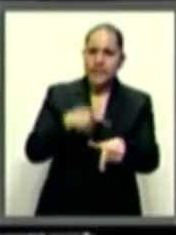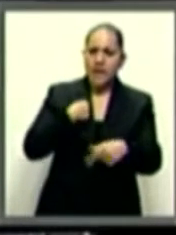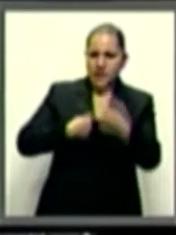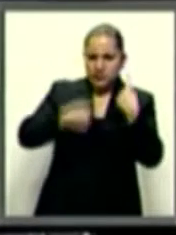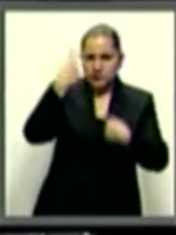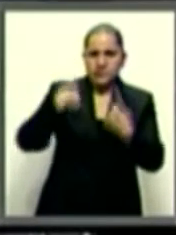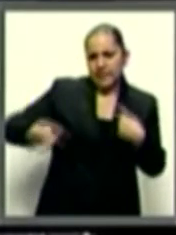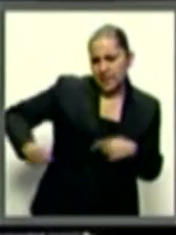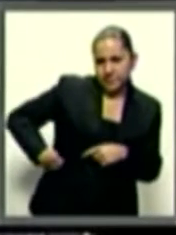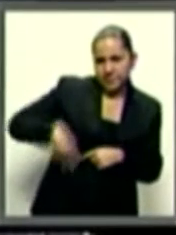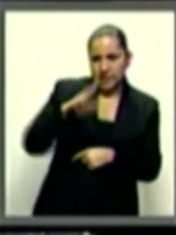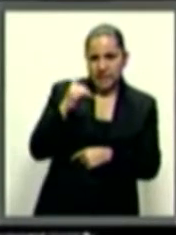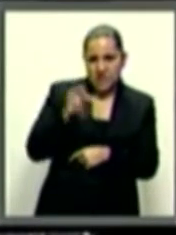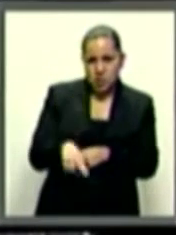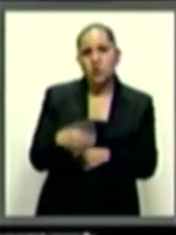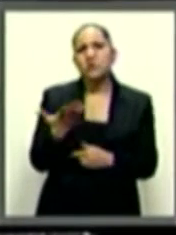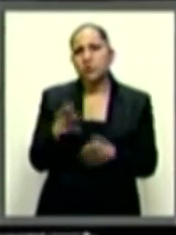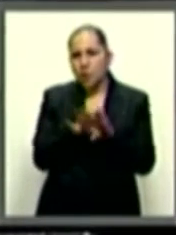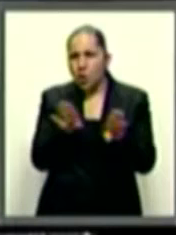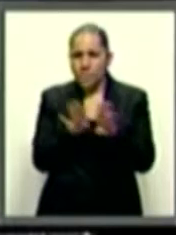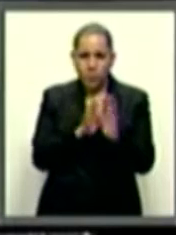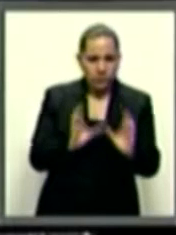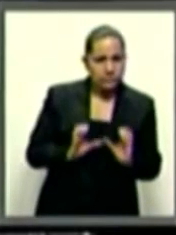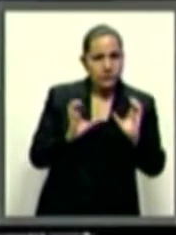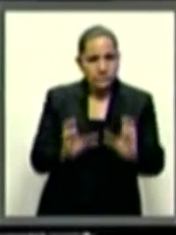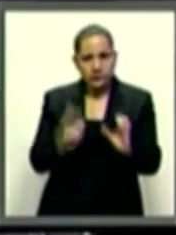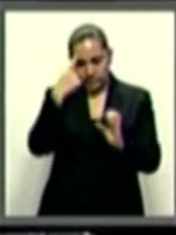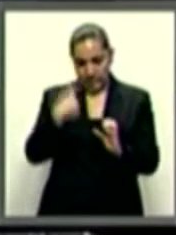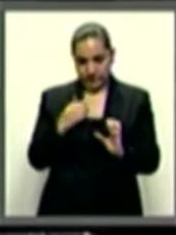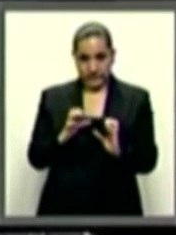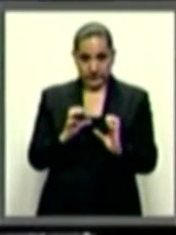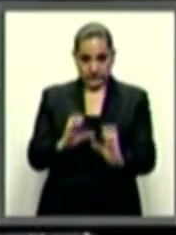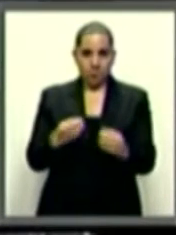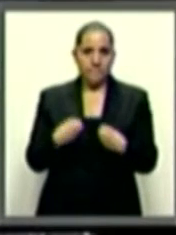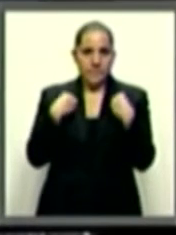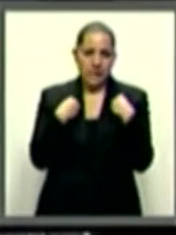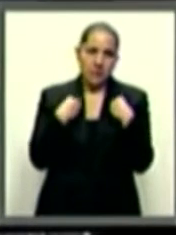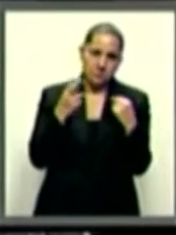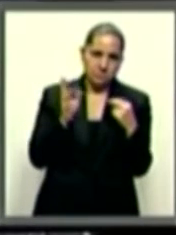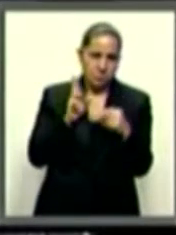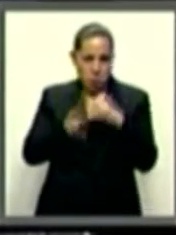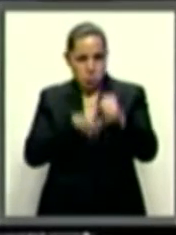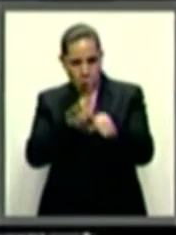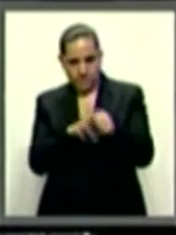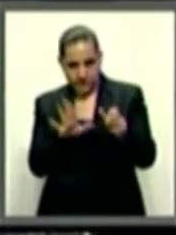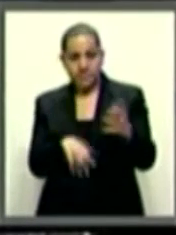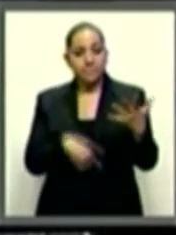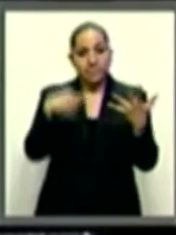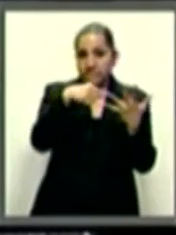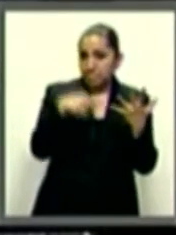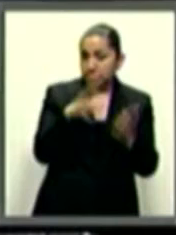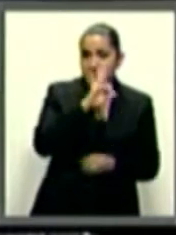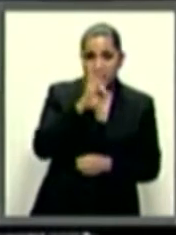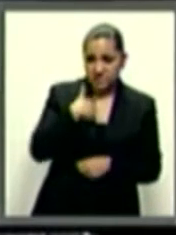alta, como para que el paciente mantenga una vida casi normal. Pero sin un diagnóstico temprano y oportuno, suele ser